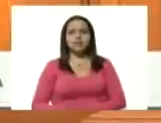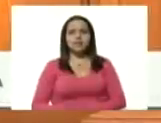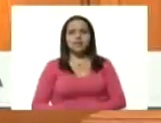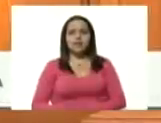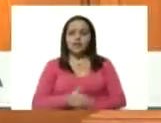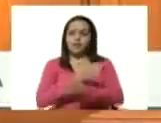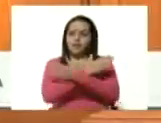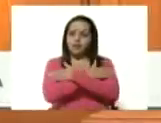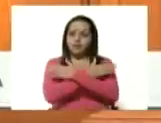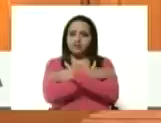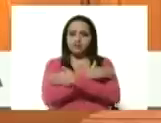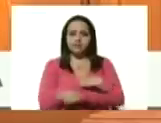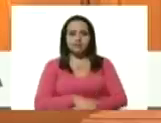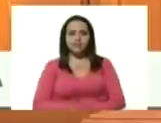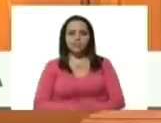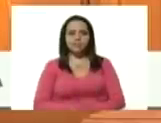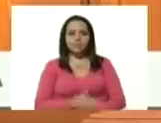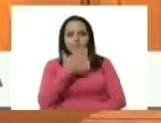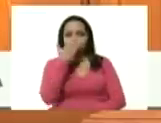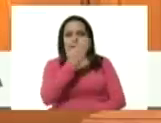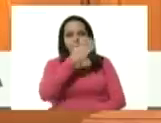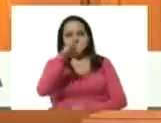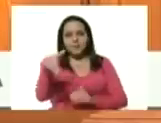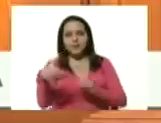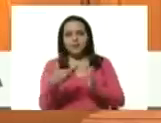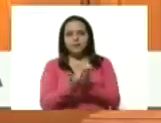Felicito a Freddy, aquí delante de todos.